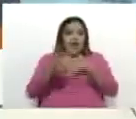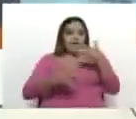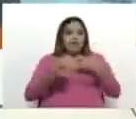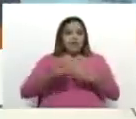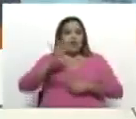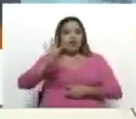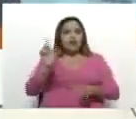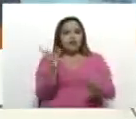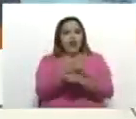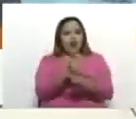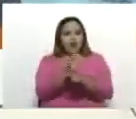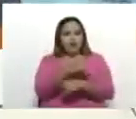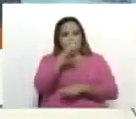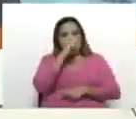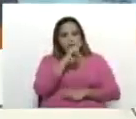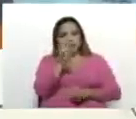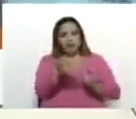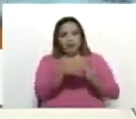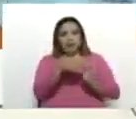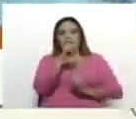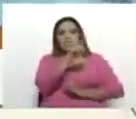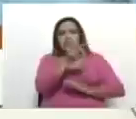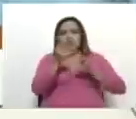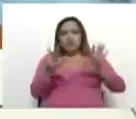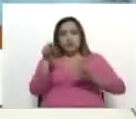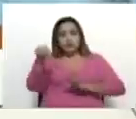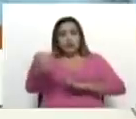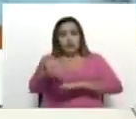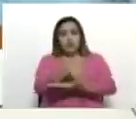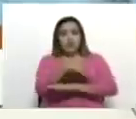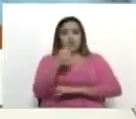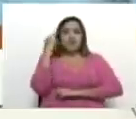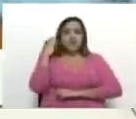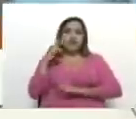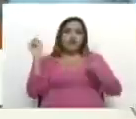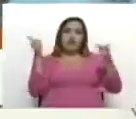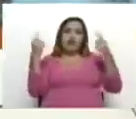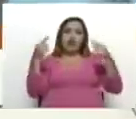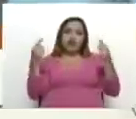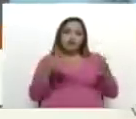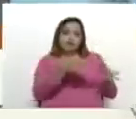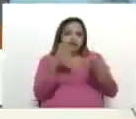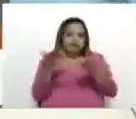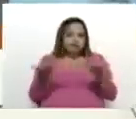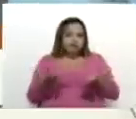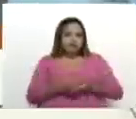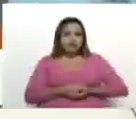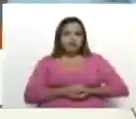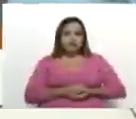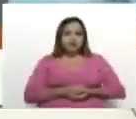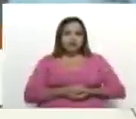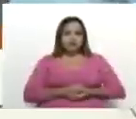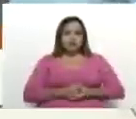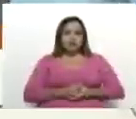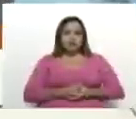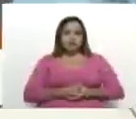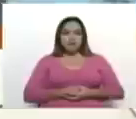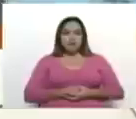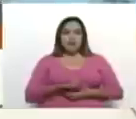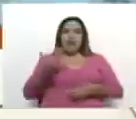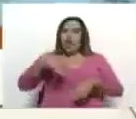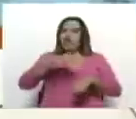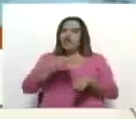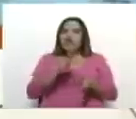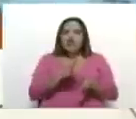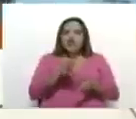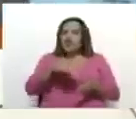cuatro de agosto del año 2018 allí en la avenida Bolívar con unos drones asesinos dónde fueron pagados